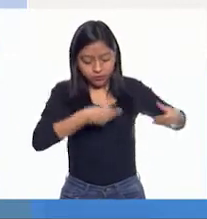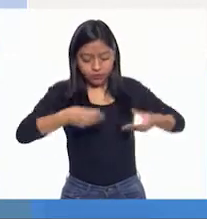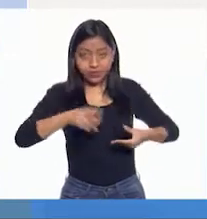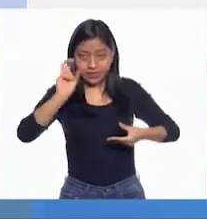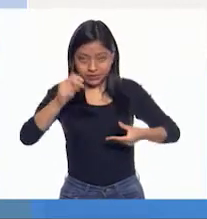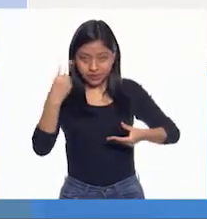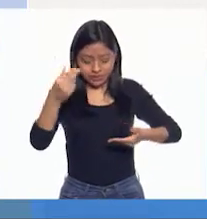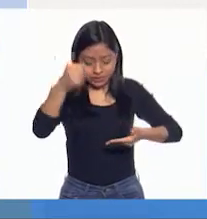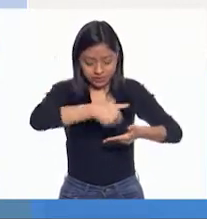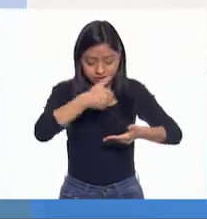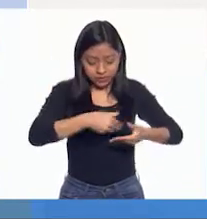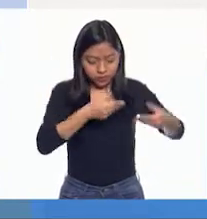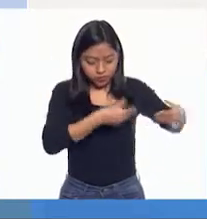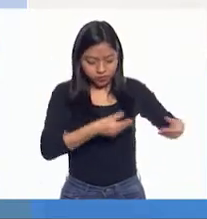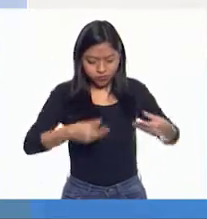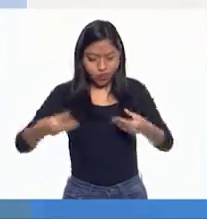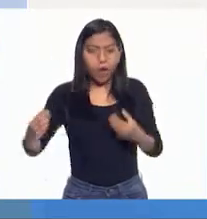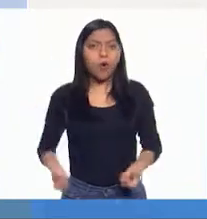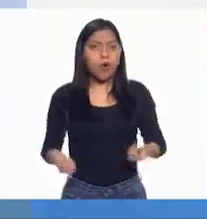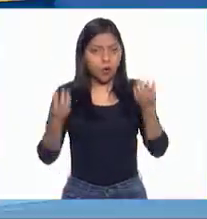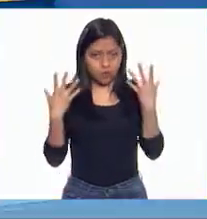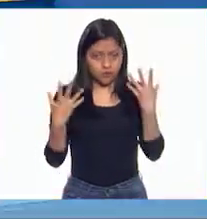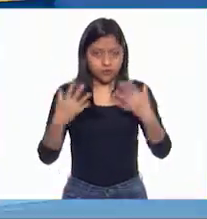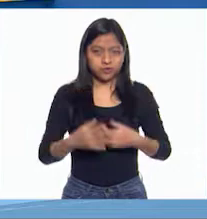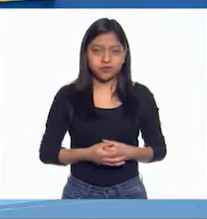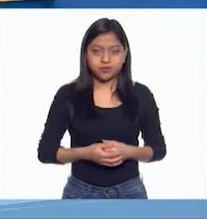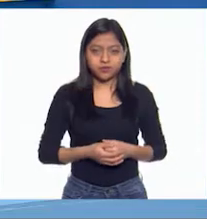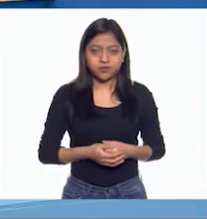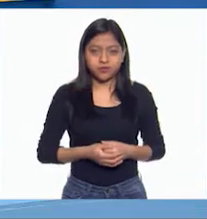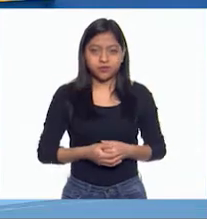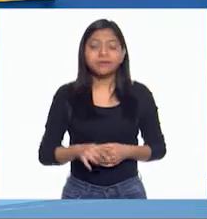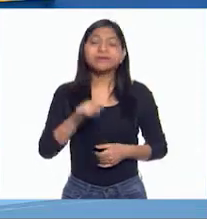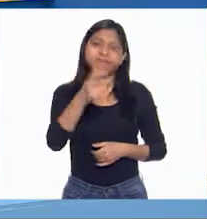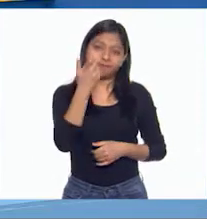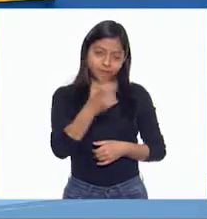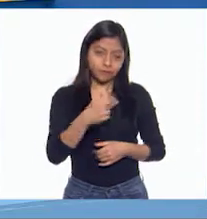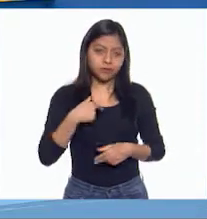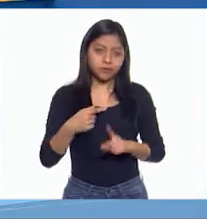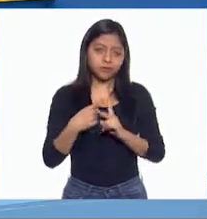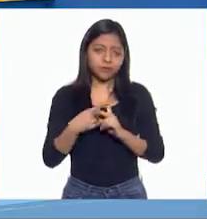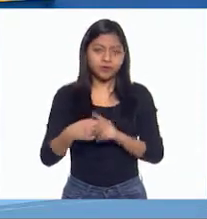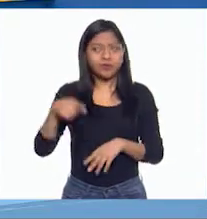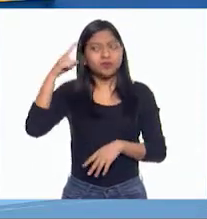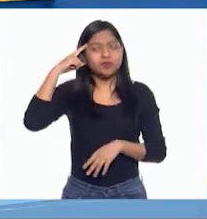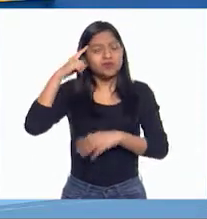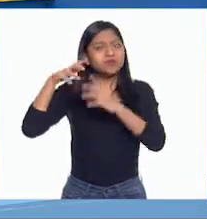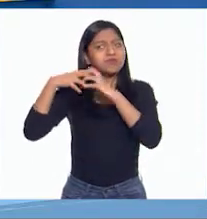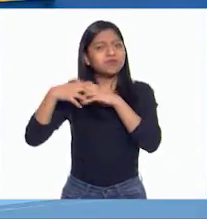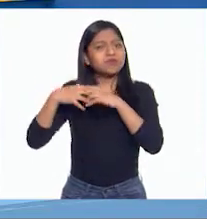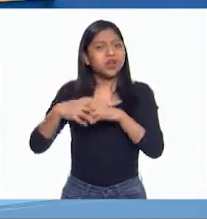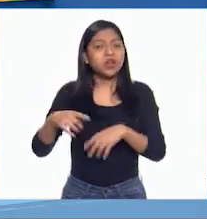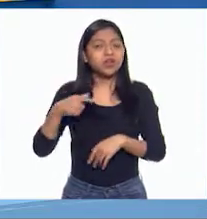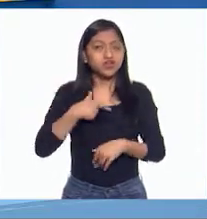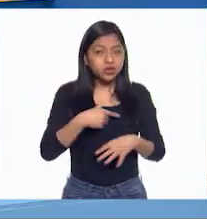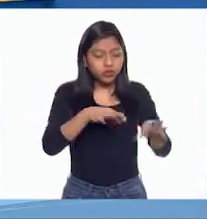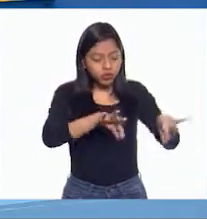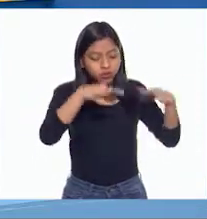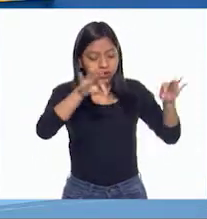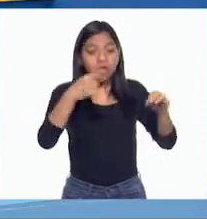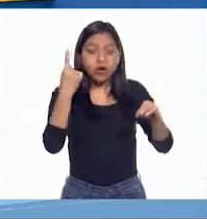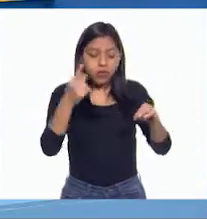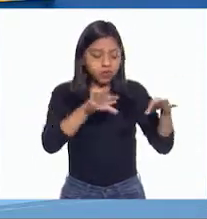500 hojas que están sobre la mesa. Exacto, Ale. Estaba contando, bueno, más bien estaba pensando contar una por